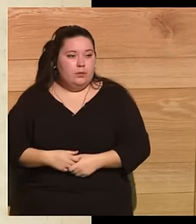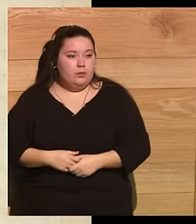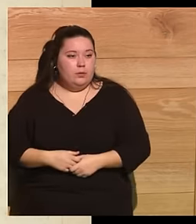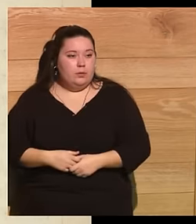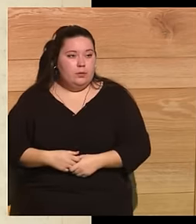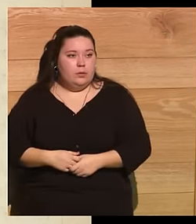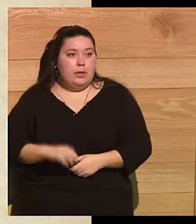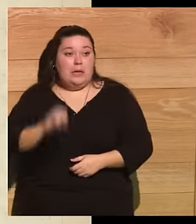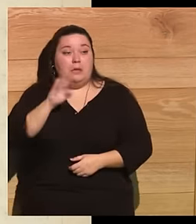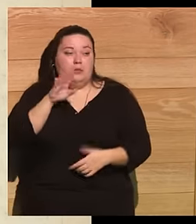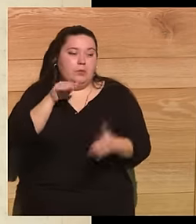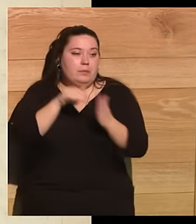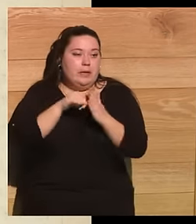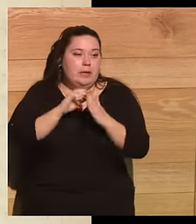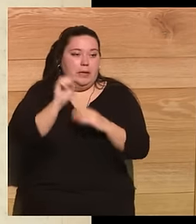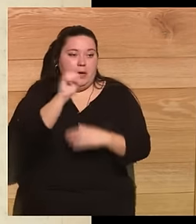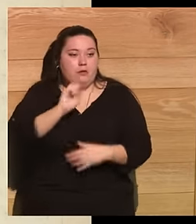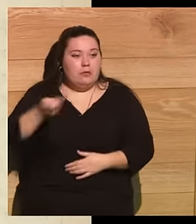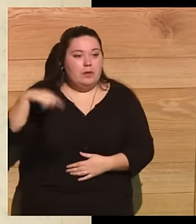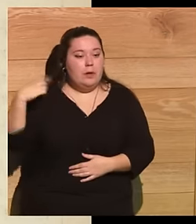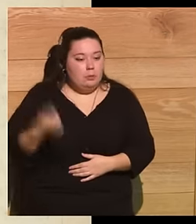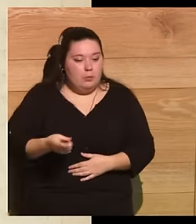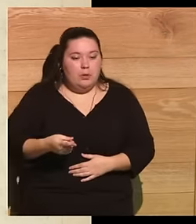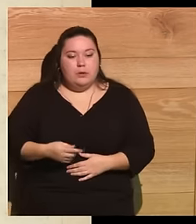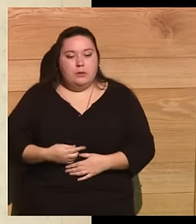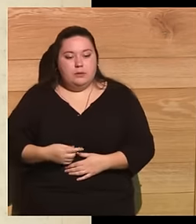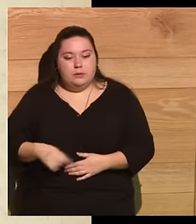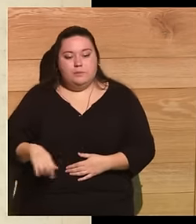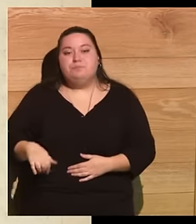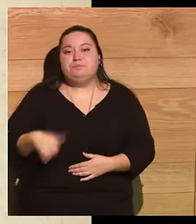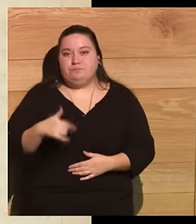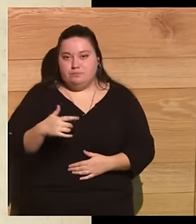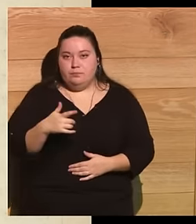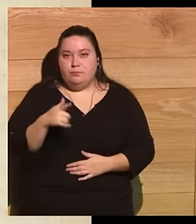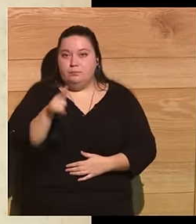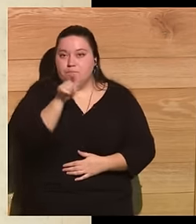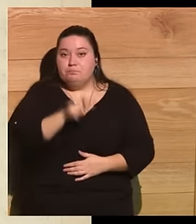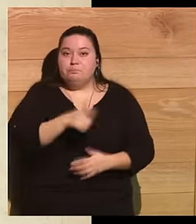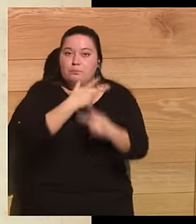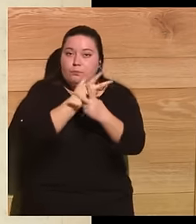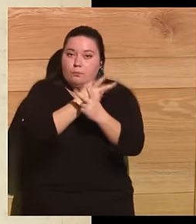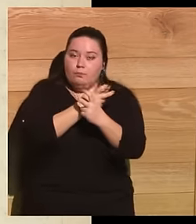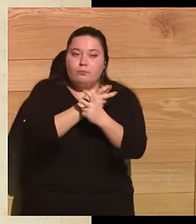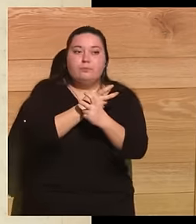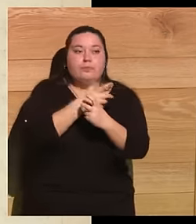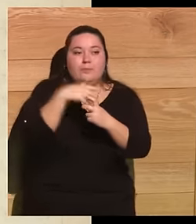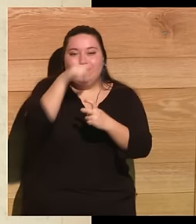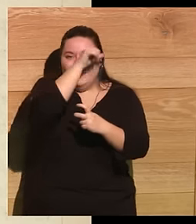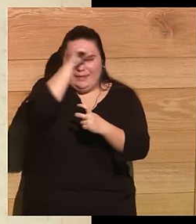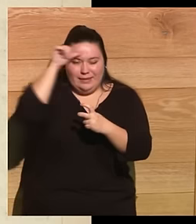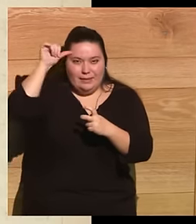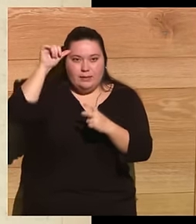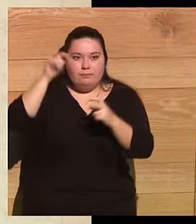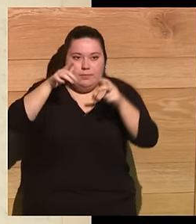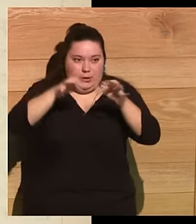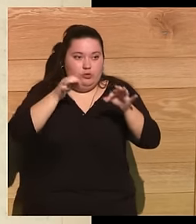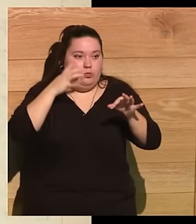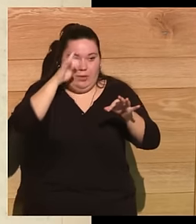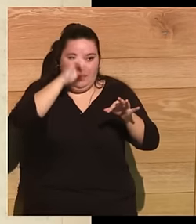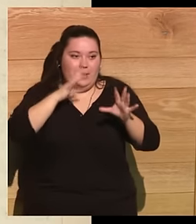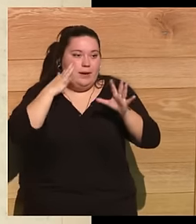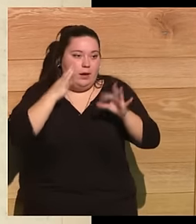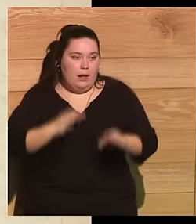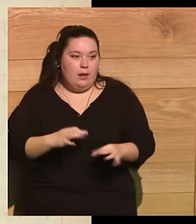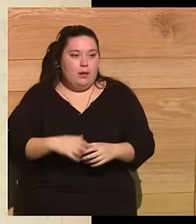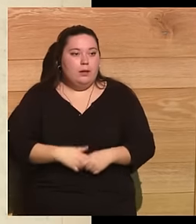14 años después. Se empezaron a diseccionar cadáveres y podemos ver que esto es un dibujo real de una disección,